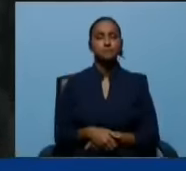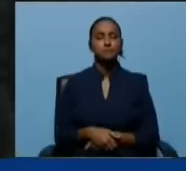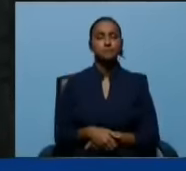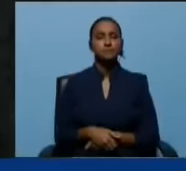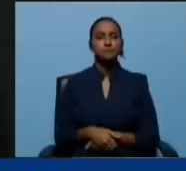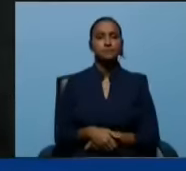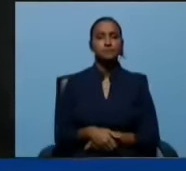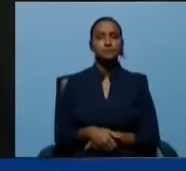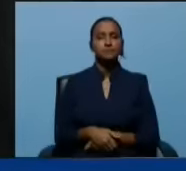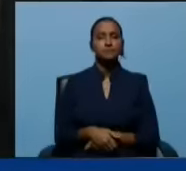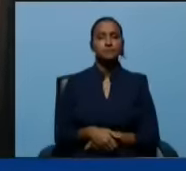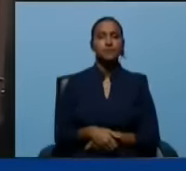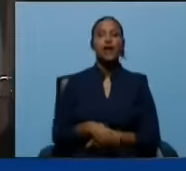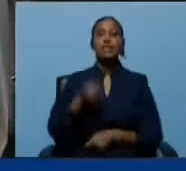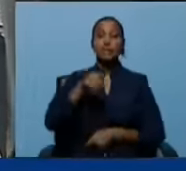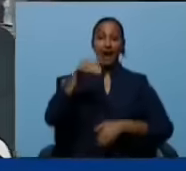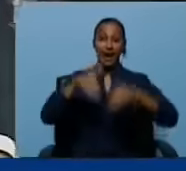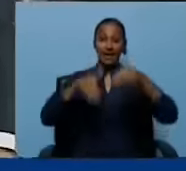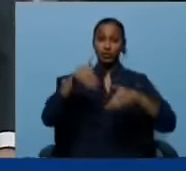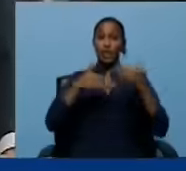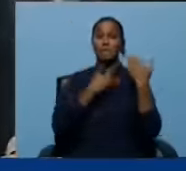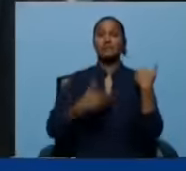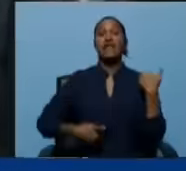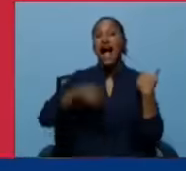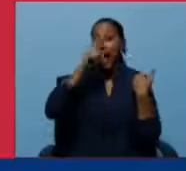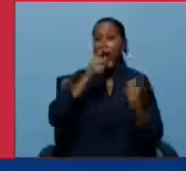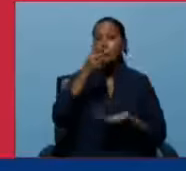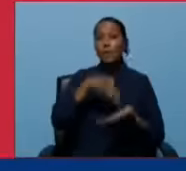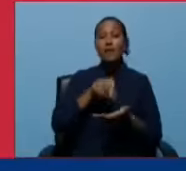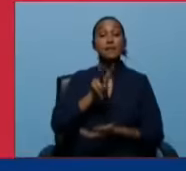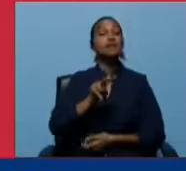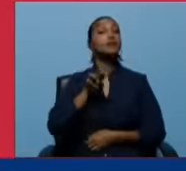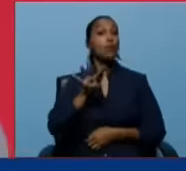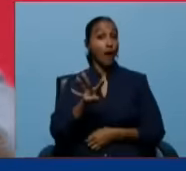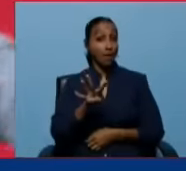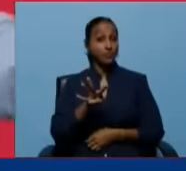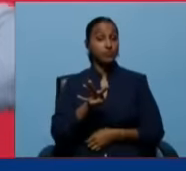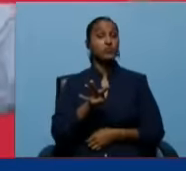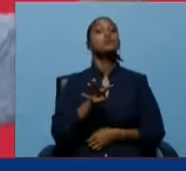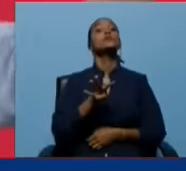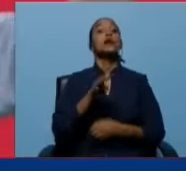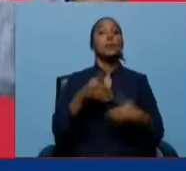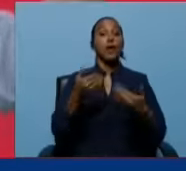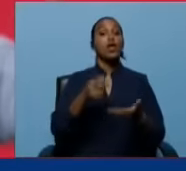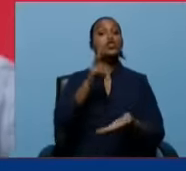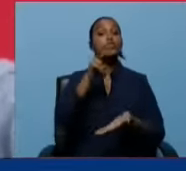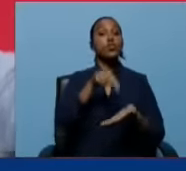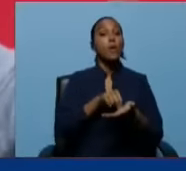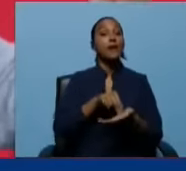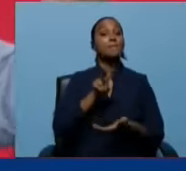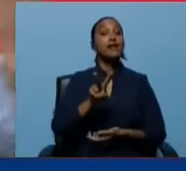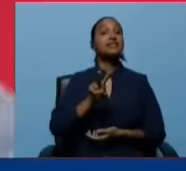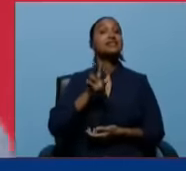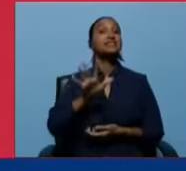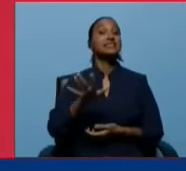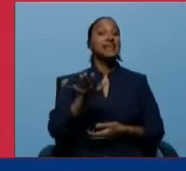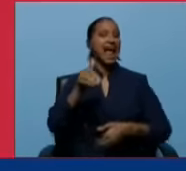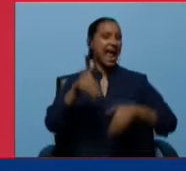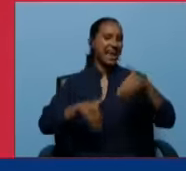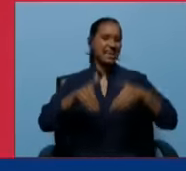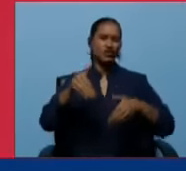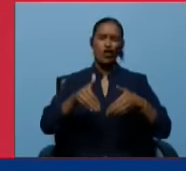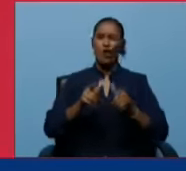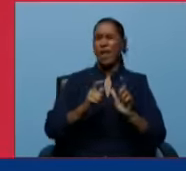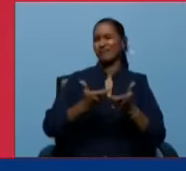Tuvimos elecciones presidenciales en el 2024. Y en el 2025 lo que viene es la mamá de las elecciones, una mega